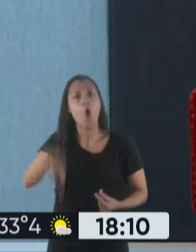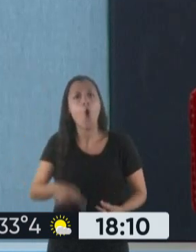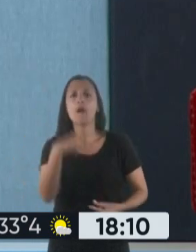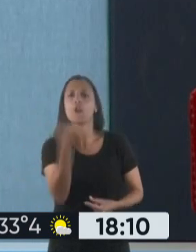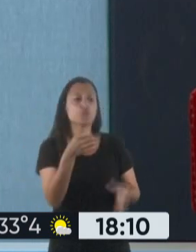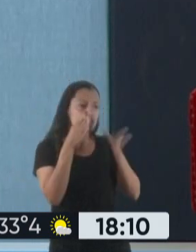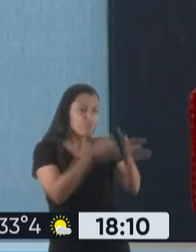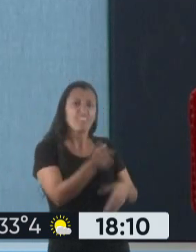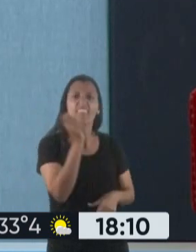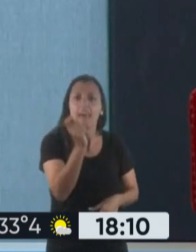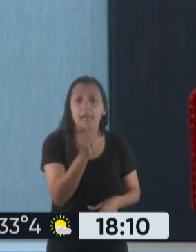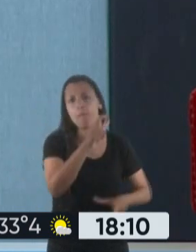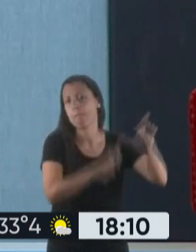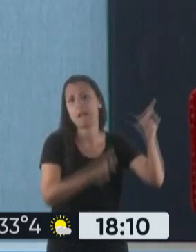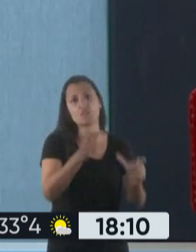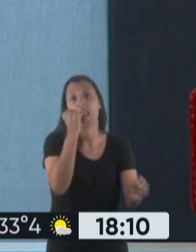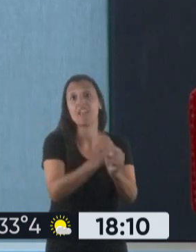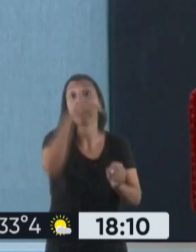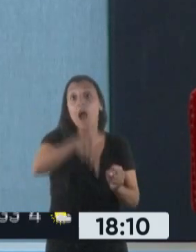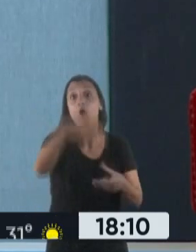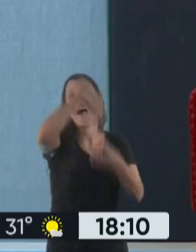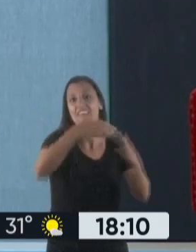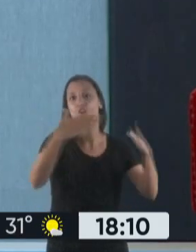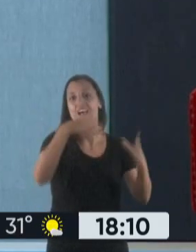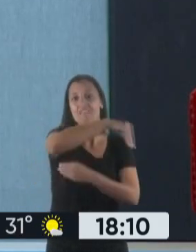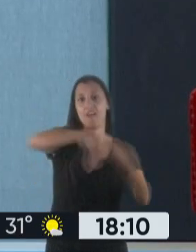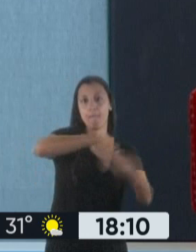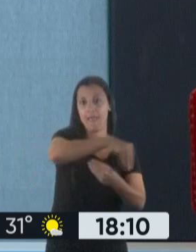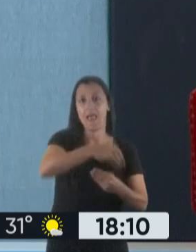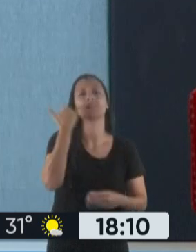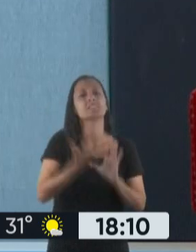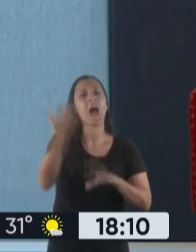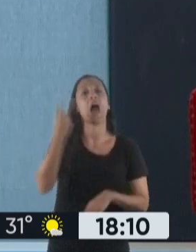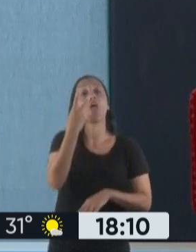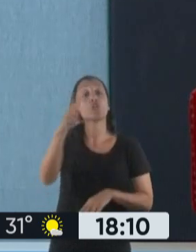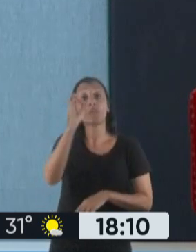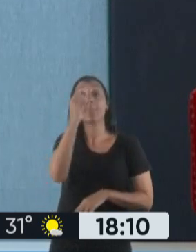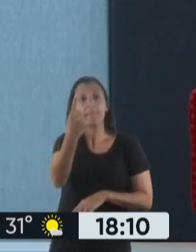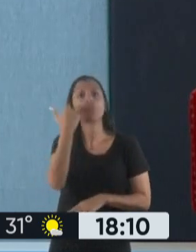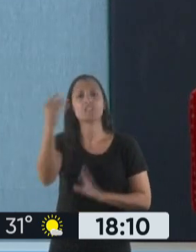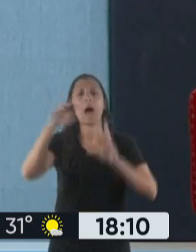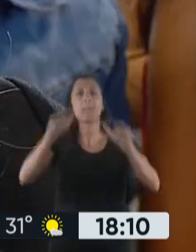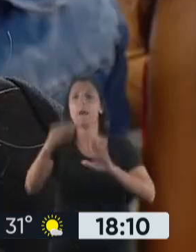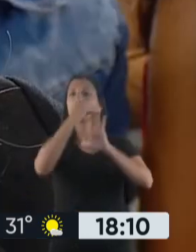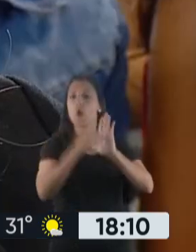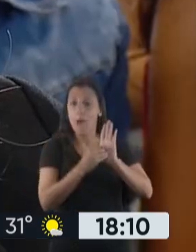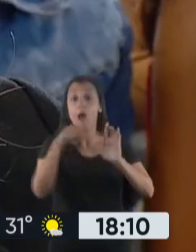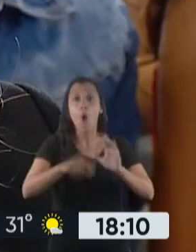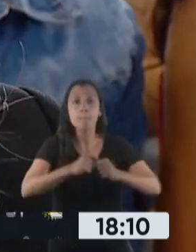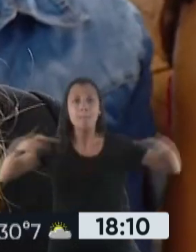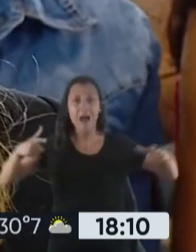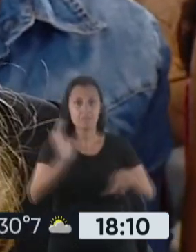ocupamos? Nos ocupamos de quienes trabajan en casas de familias. Ya nos ocupamos en el 2021 con el programa Registradas, pero ahora estamos